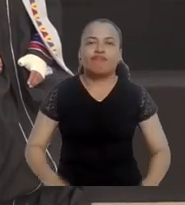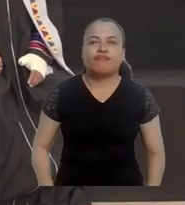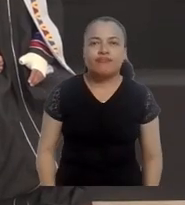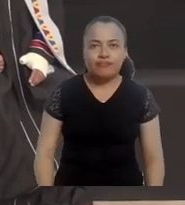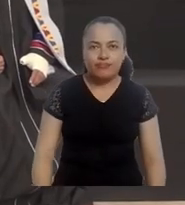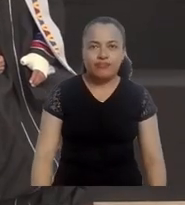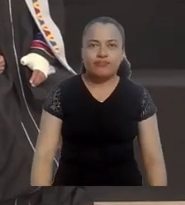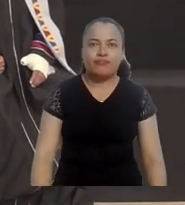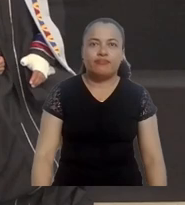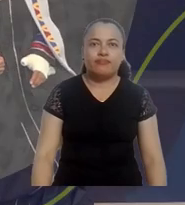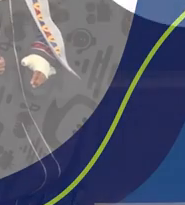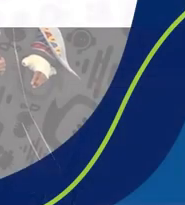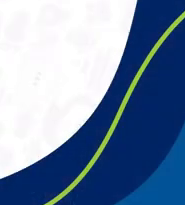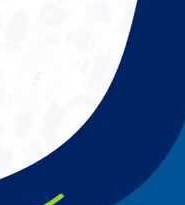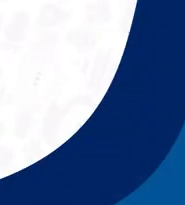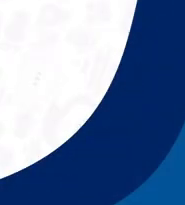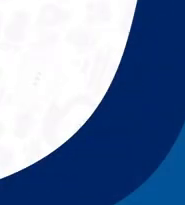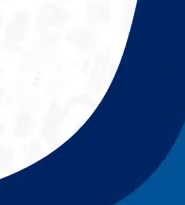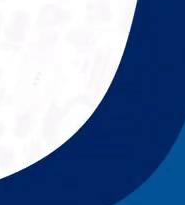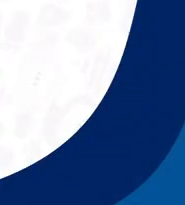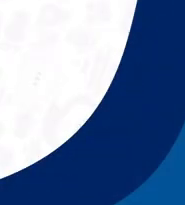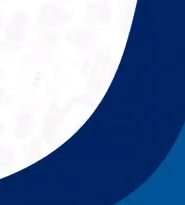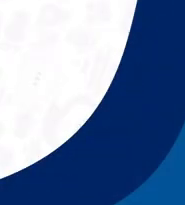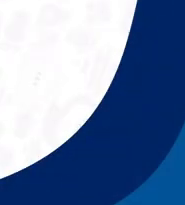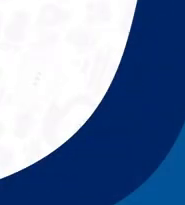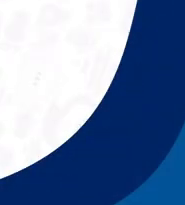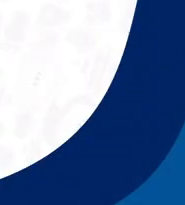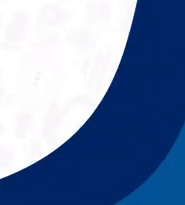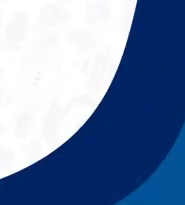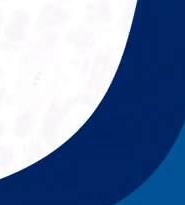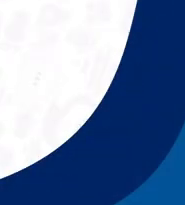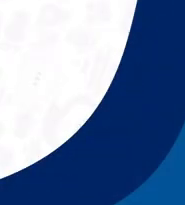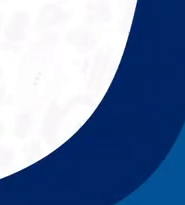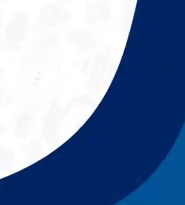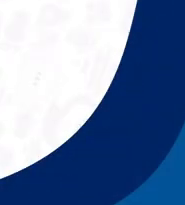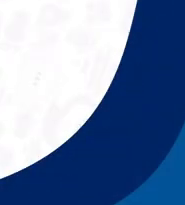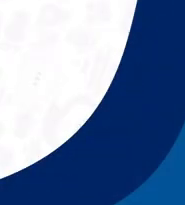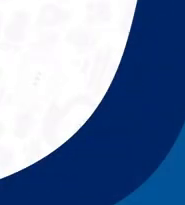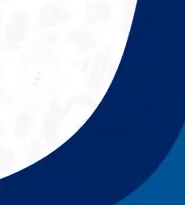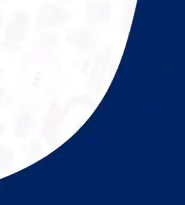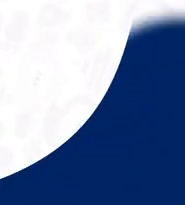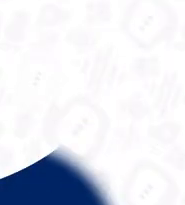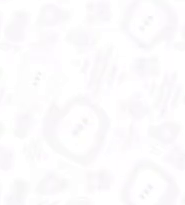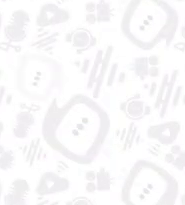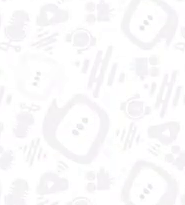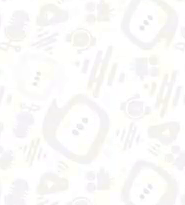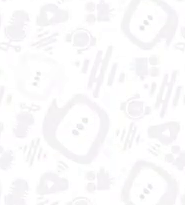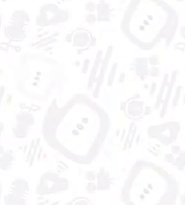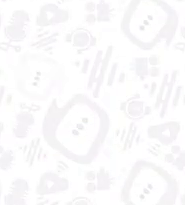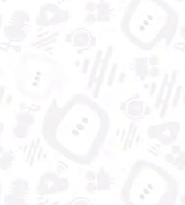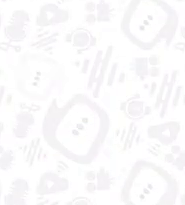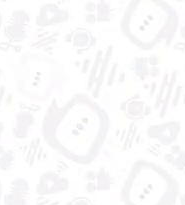sus comunidades. Universidad del Magdalena, aún más incluyente e innovadora.